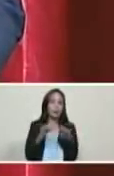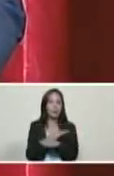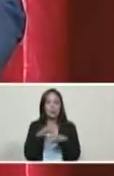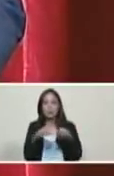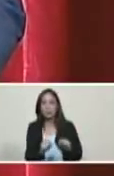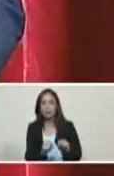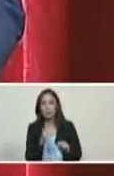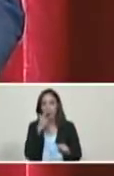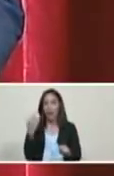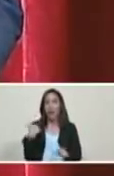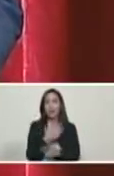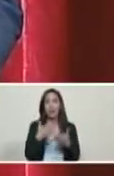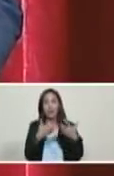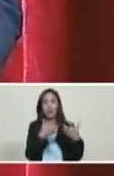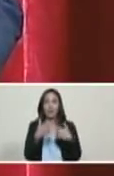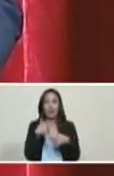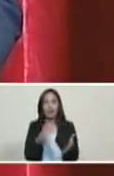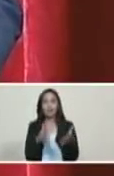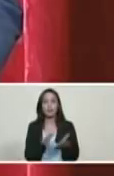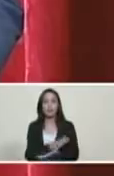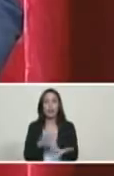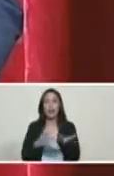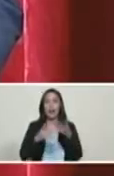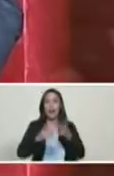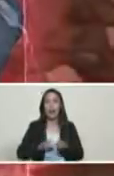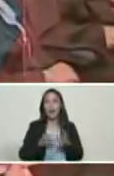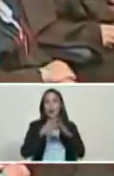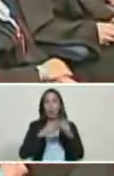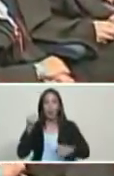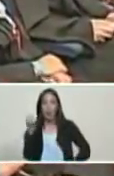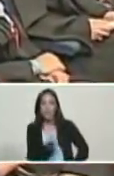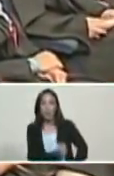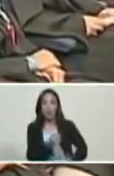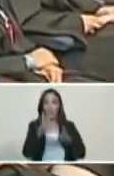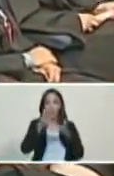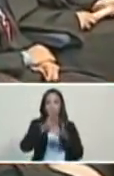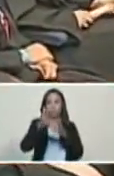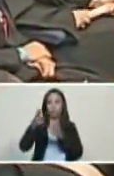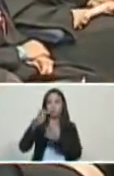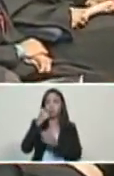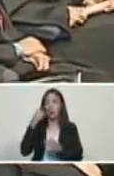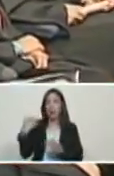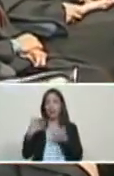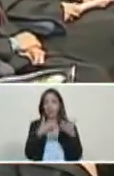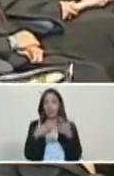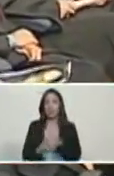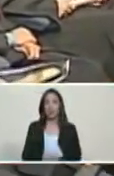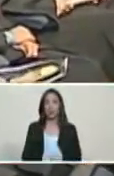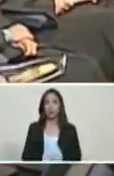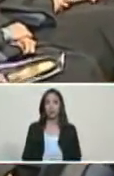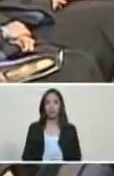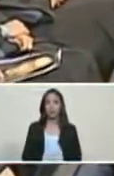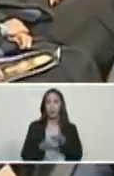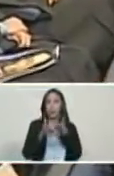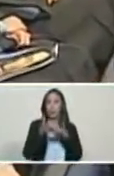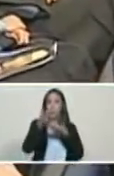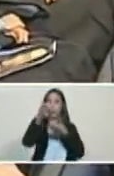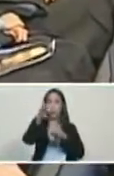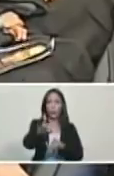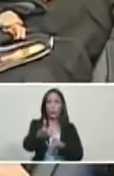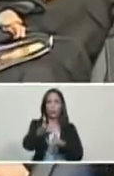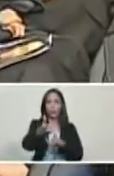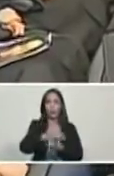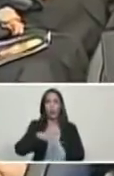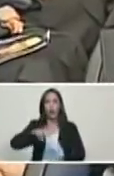sí, con las armas en la mano, con la bayoneta, con